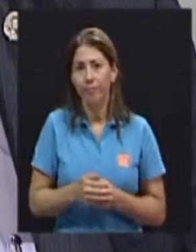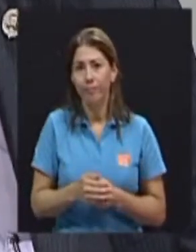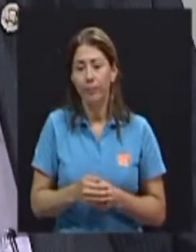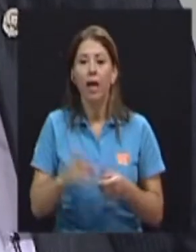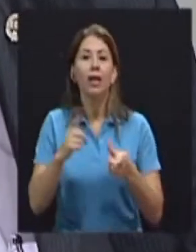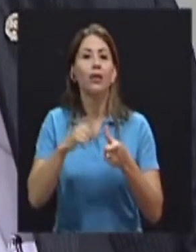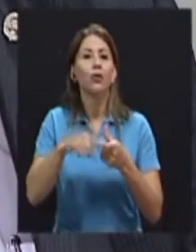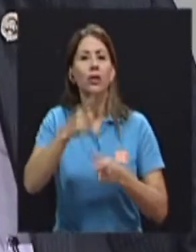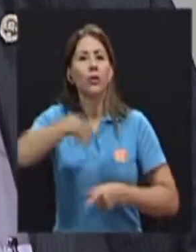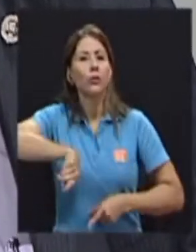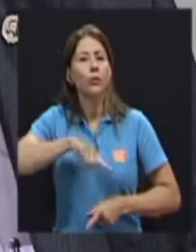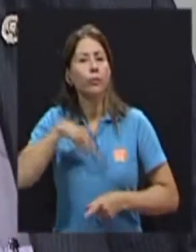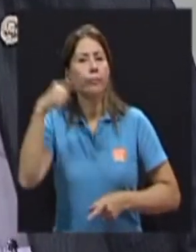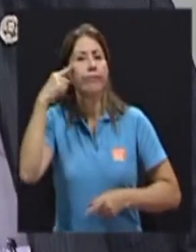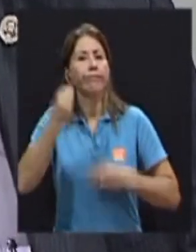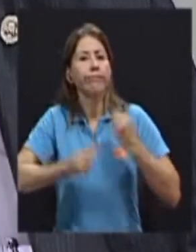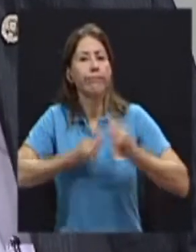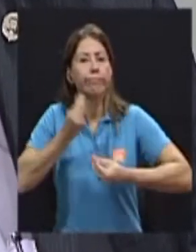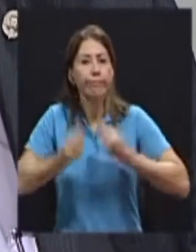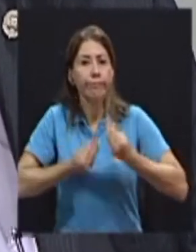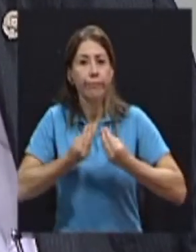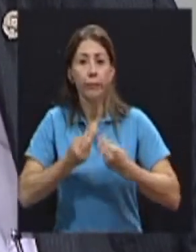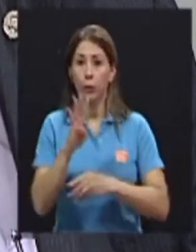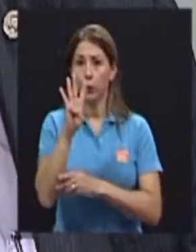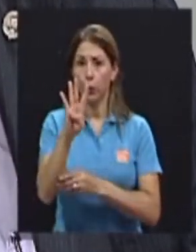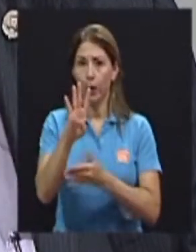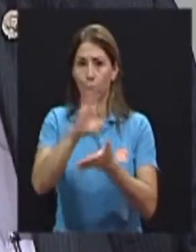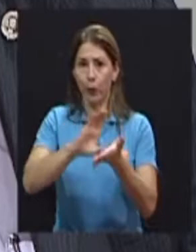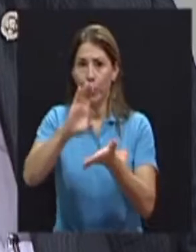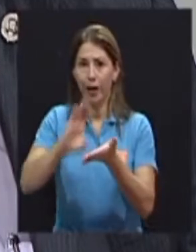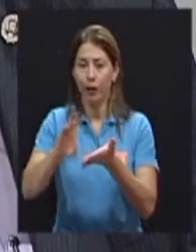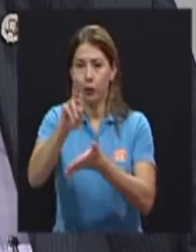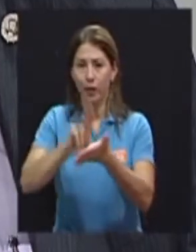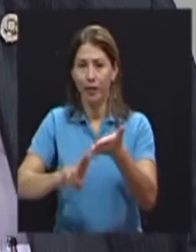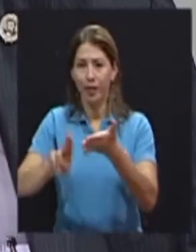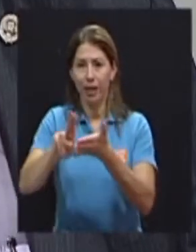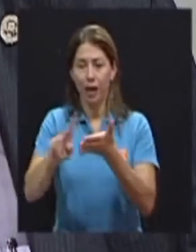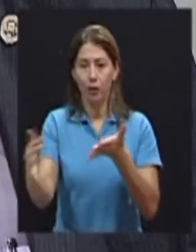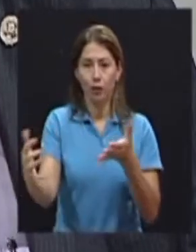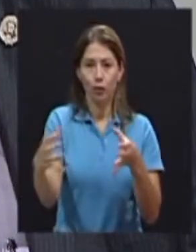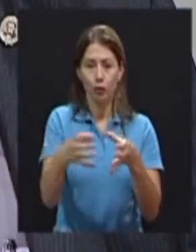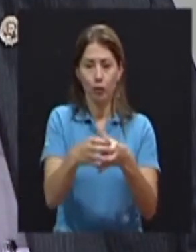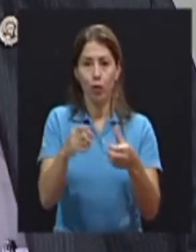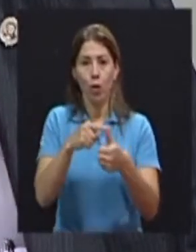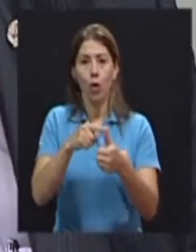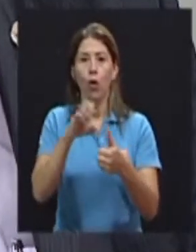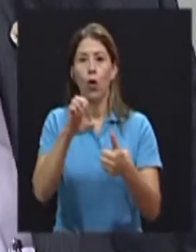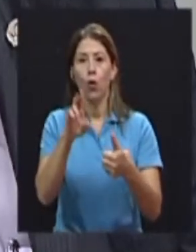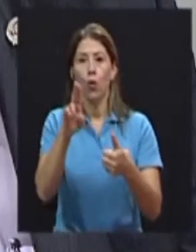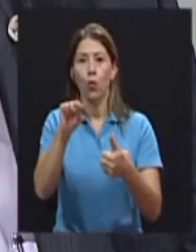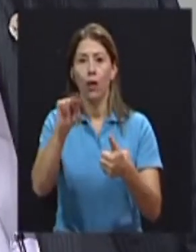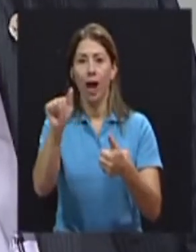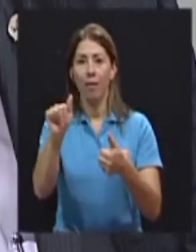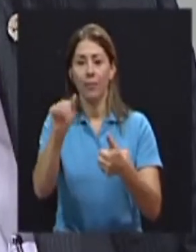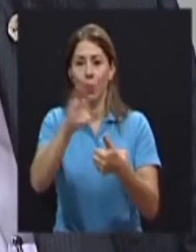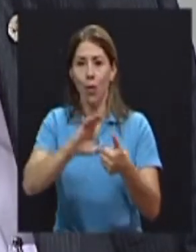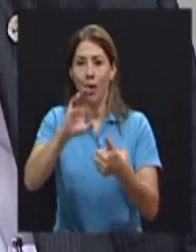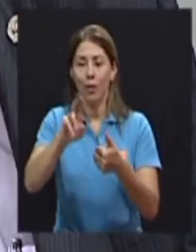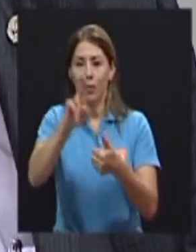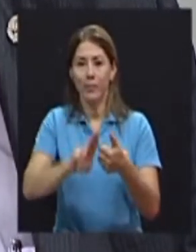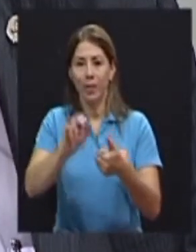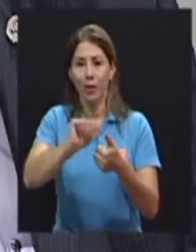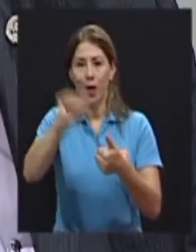Reunimos 4 colegios universitarios típicos: el Colegio Universitario de Alajuela, el CUNA, que es el más grande, el